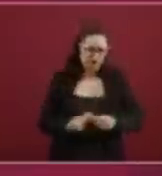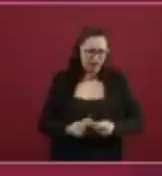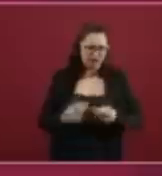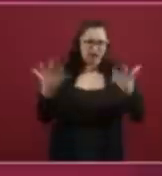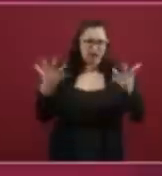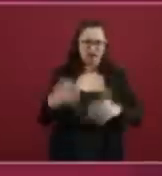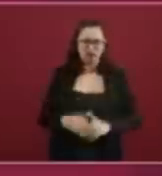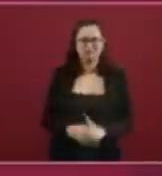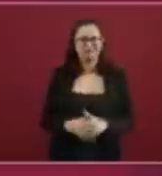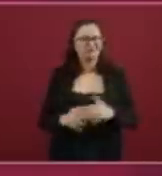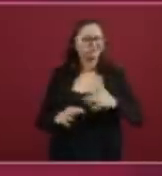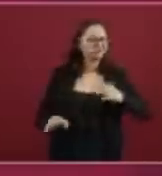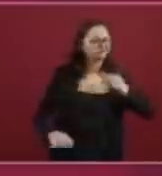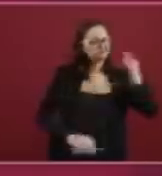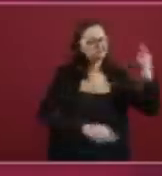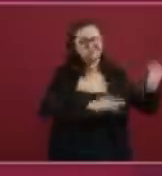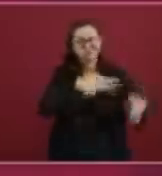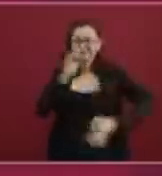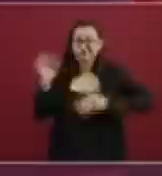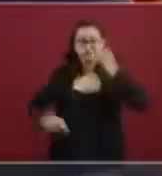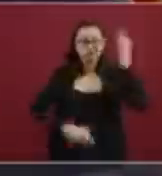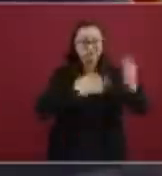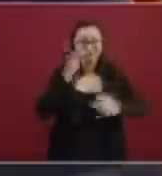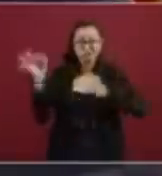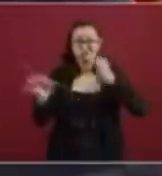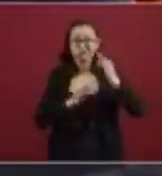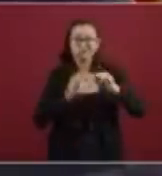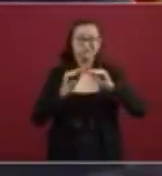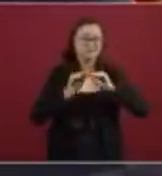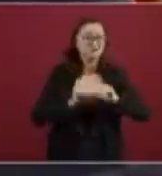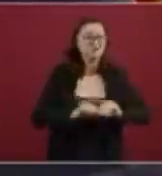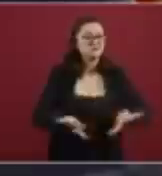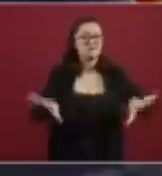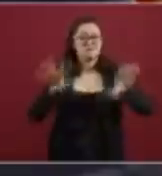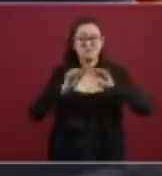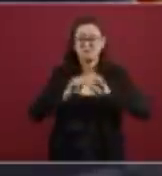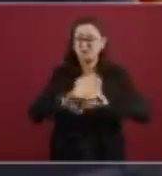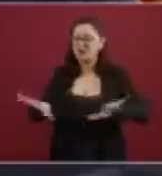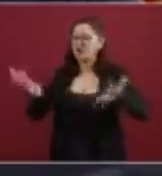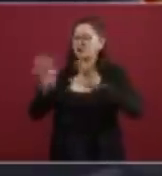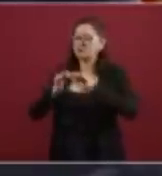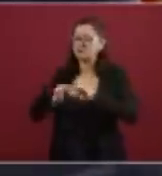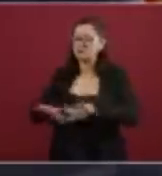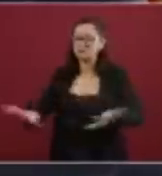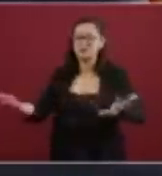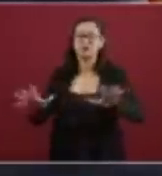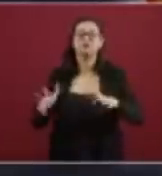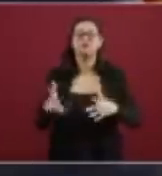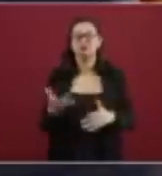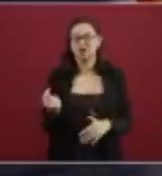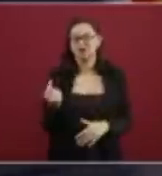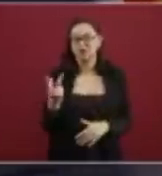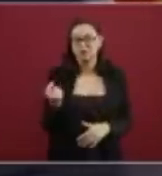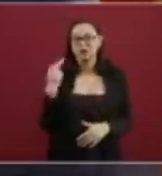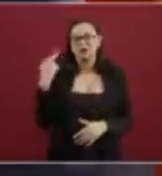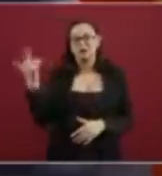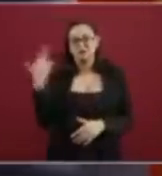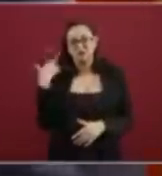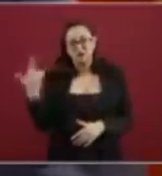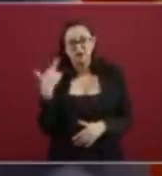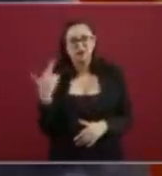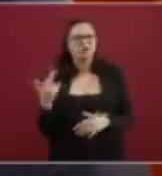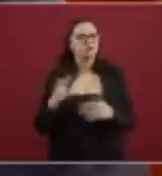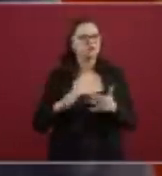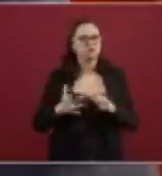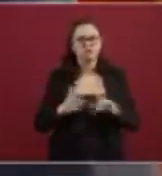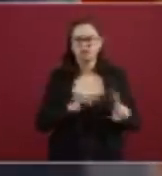va a ser una campaña muy importante en medios. Vamos a